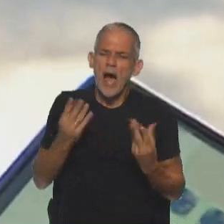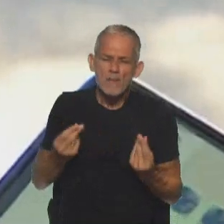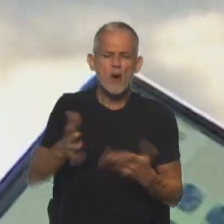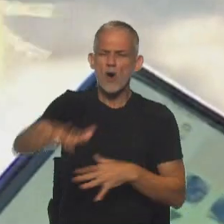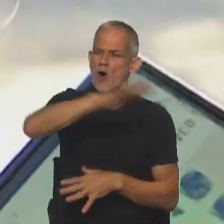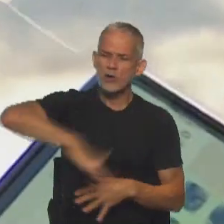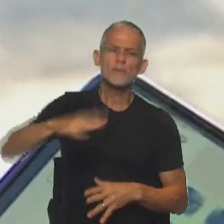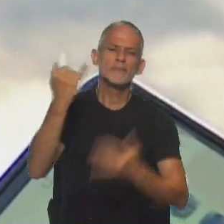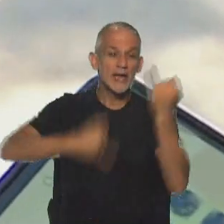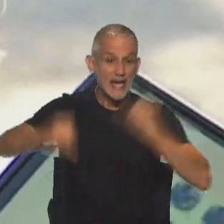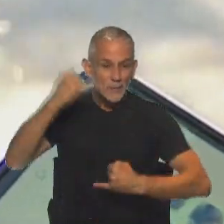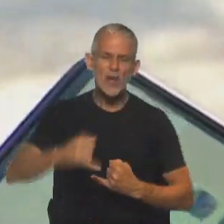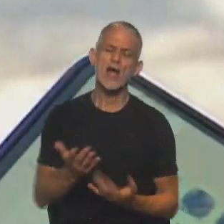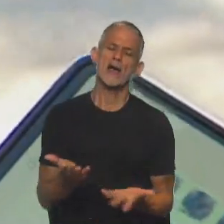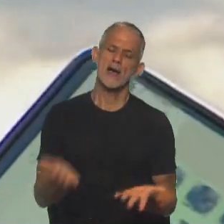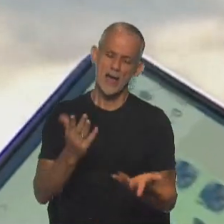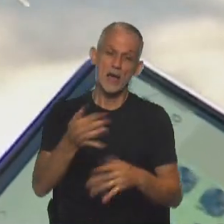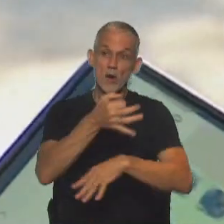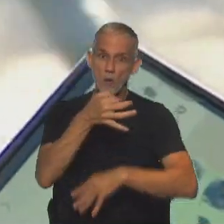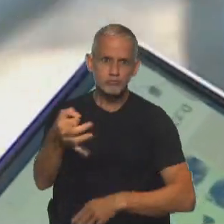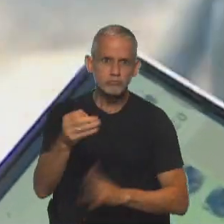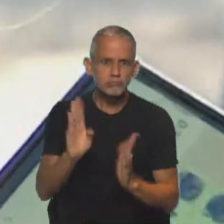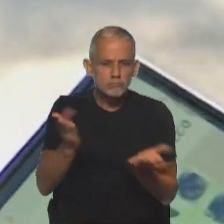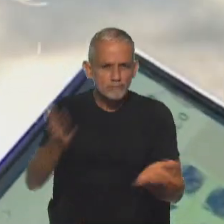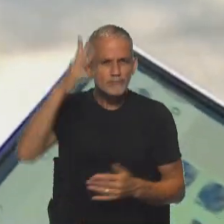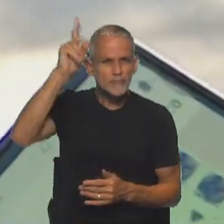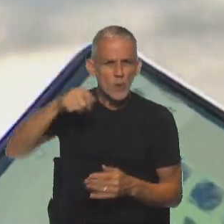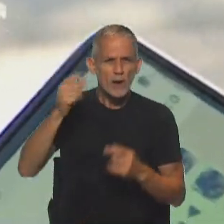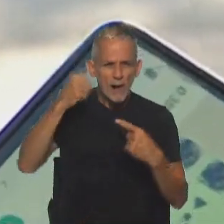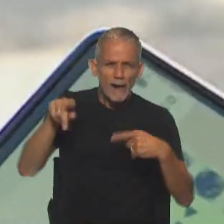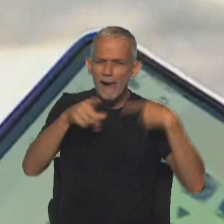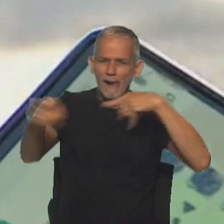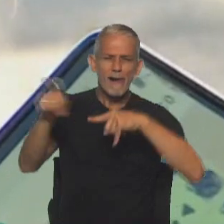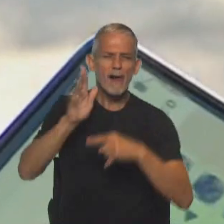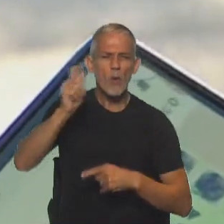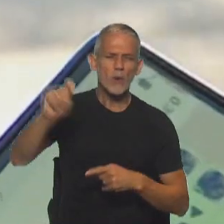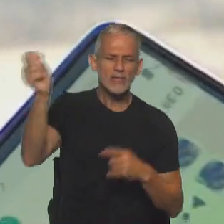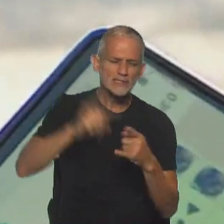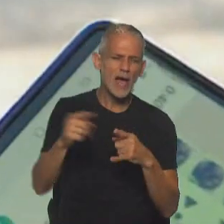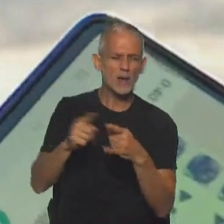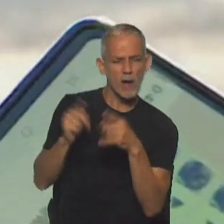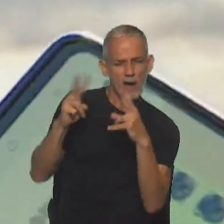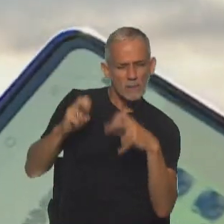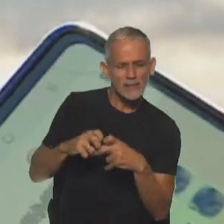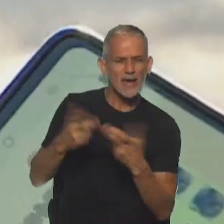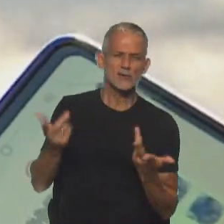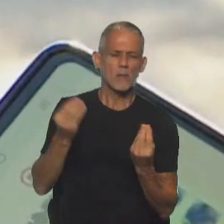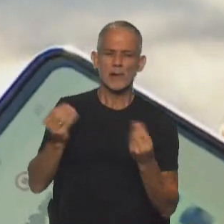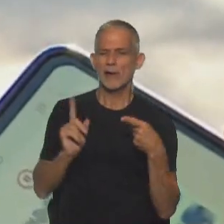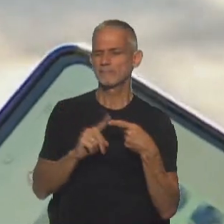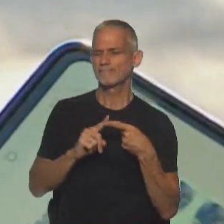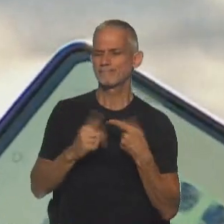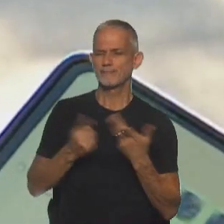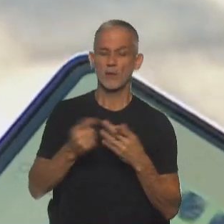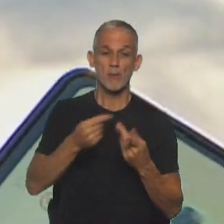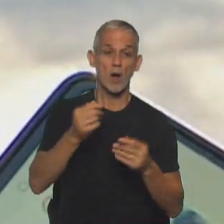Ella ahí nos explicó lo que iba a pasar. Y lo que pasó fue exactamente lo que ella contó, una persecución judicial, una mesa de investigación al servicio de acallar